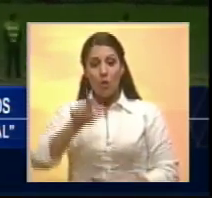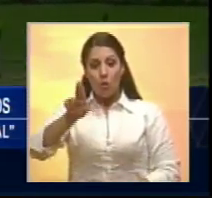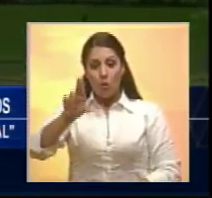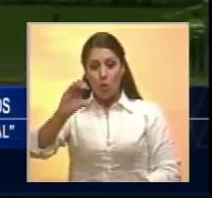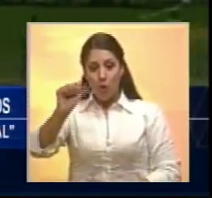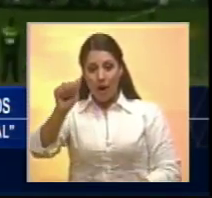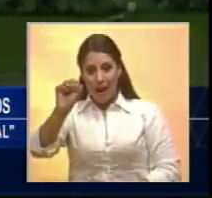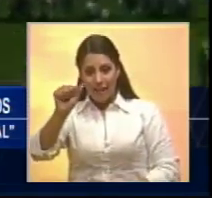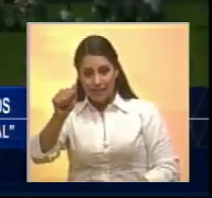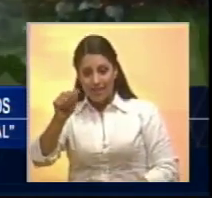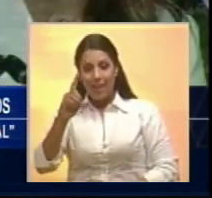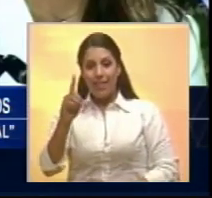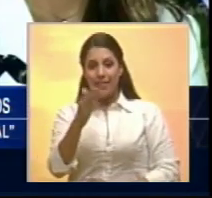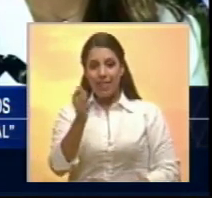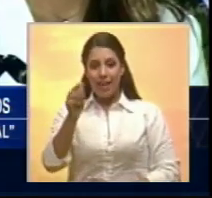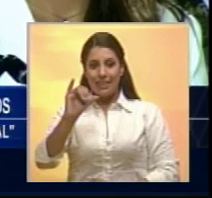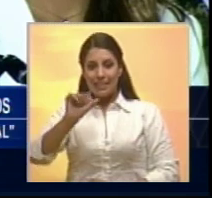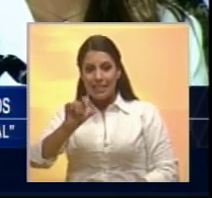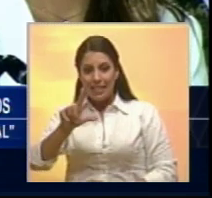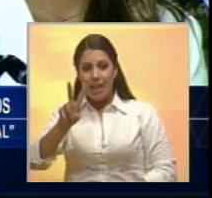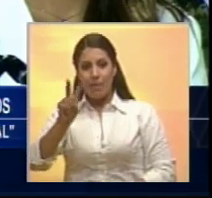Lucas Gómez da Silva.